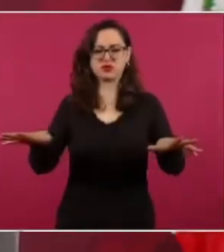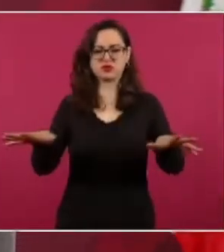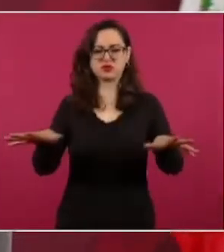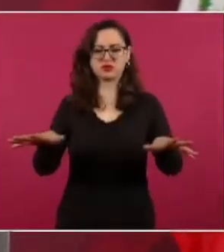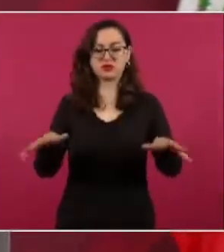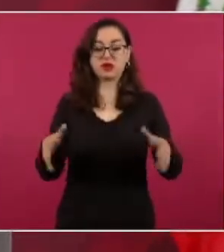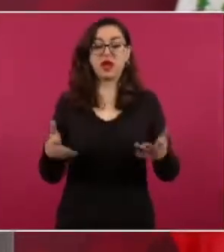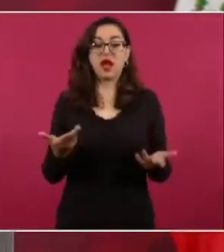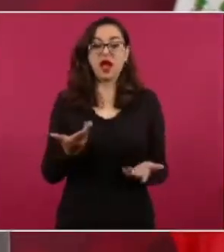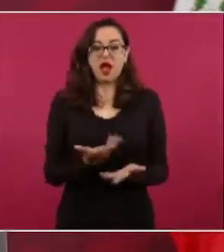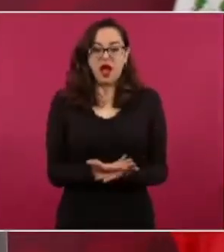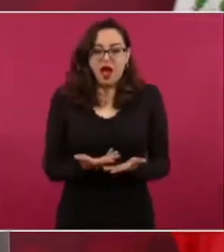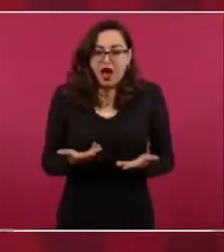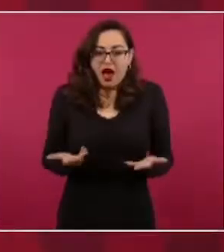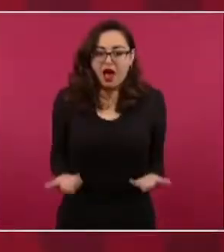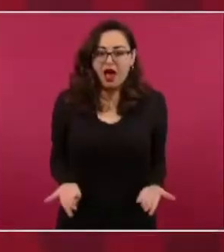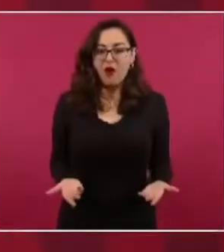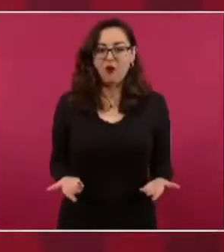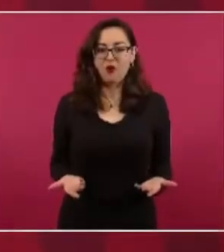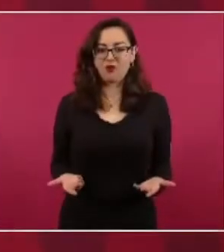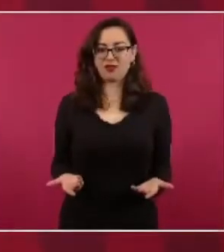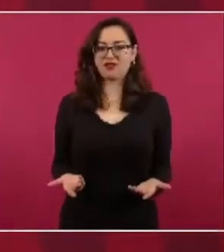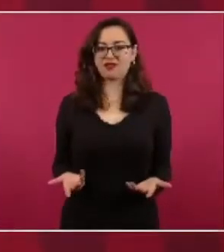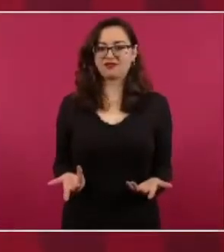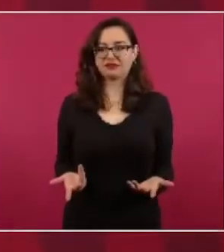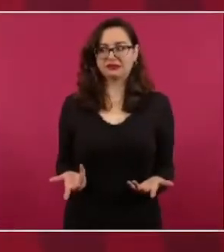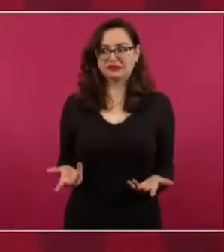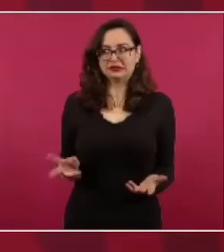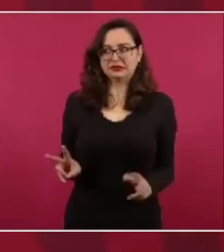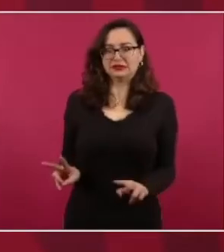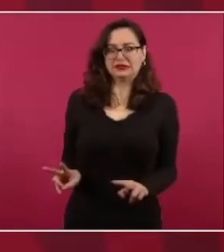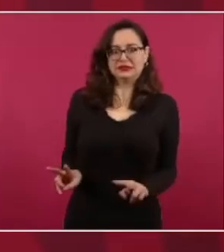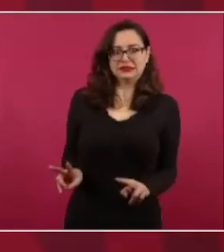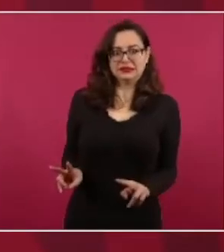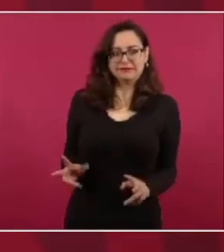cómo darle carpetazo al asunto.